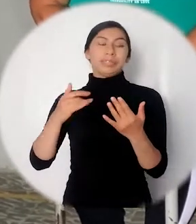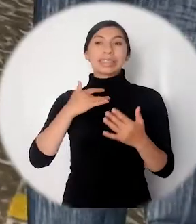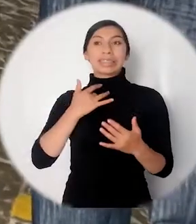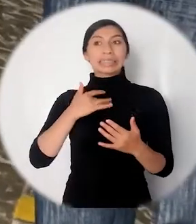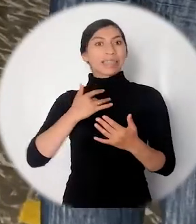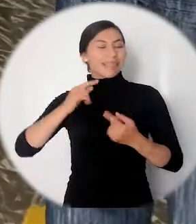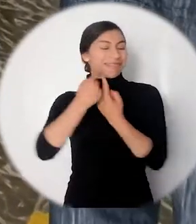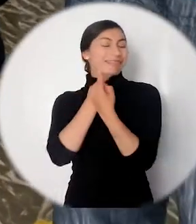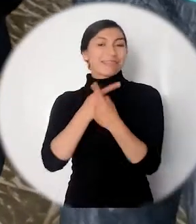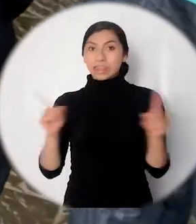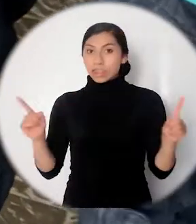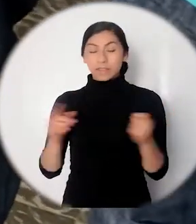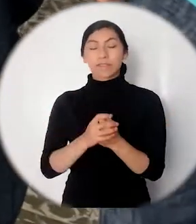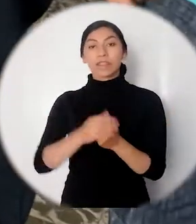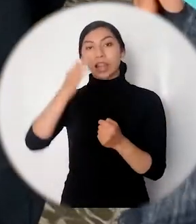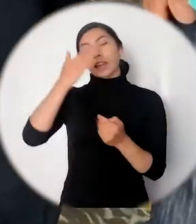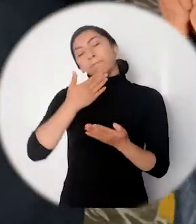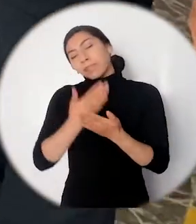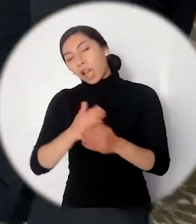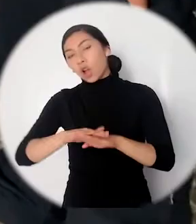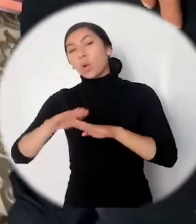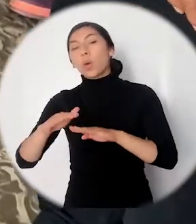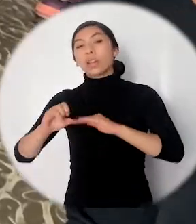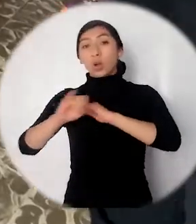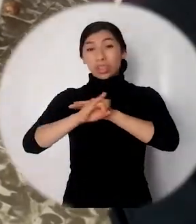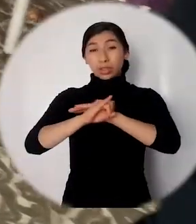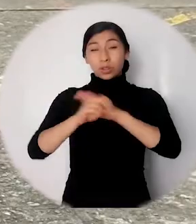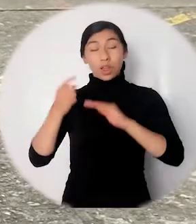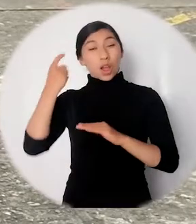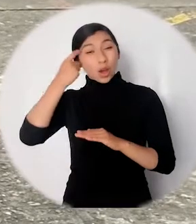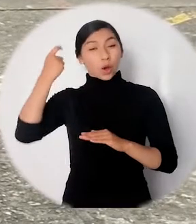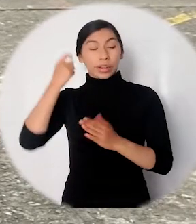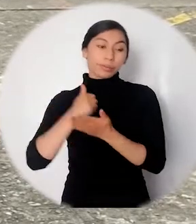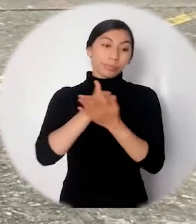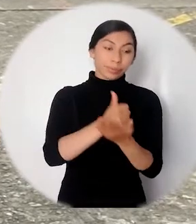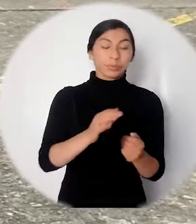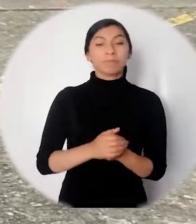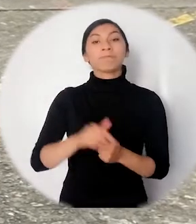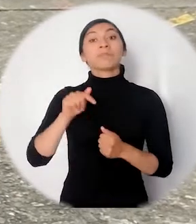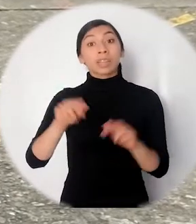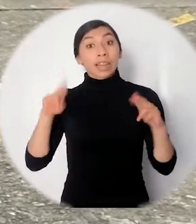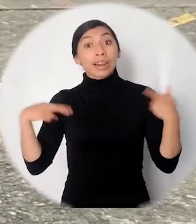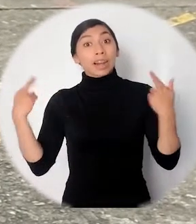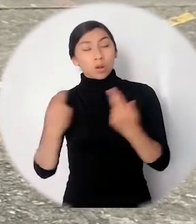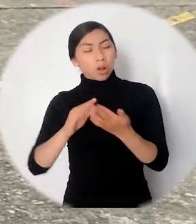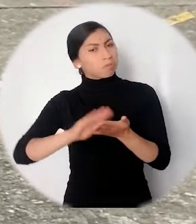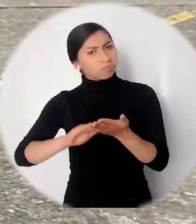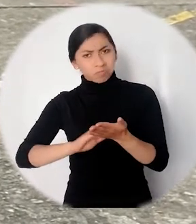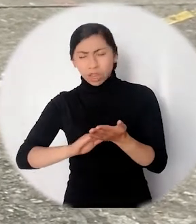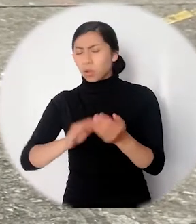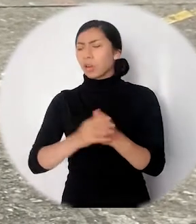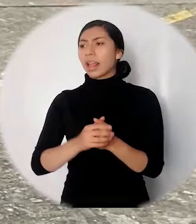población gracias a la gestión que han realizado las entidades del Estado. Estas jornadas sirven para recuperar y hacer que